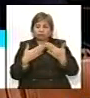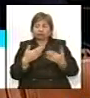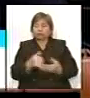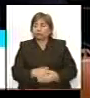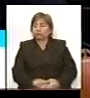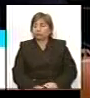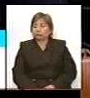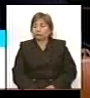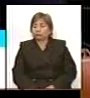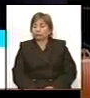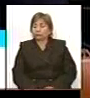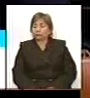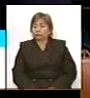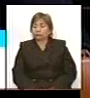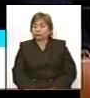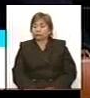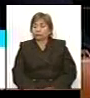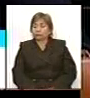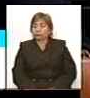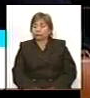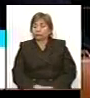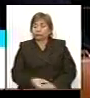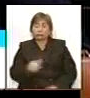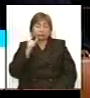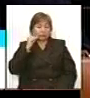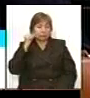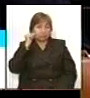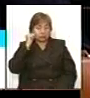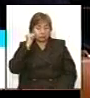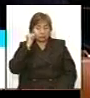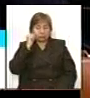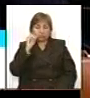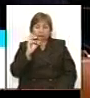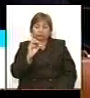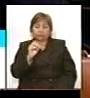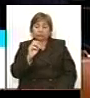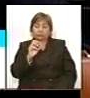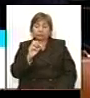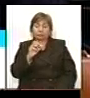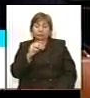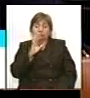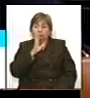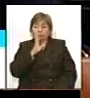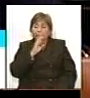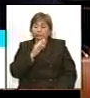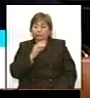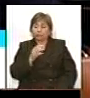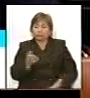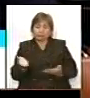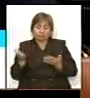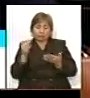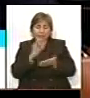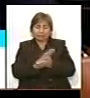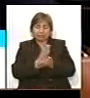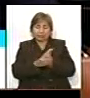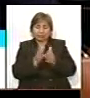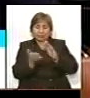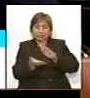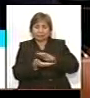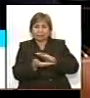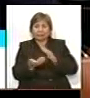coordinar. Y lo que justo ayer conversábamos con el área operativa era que traían sus expedientes incluso antes